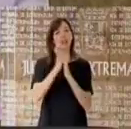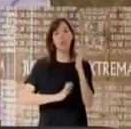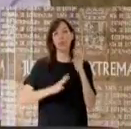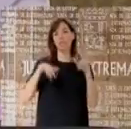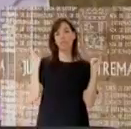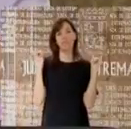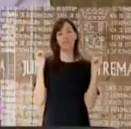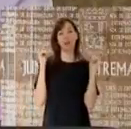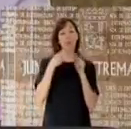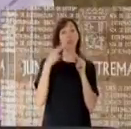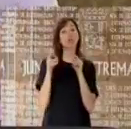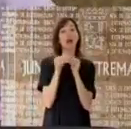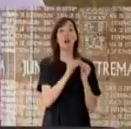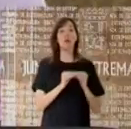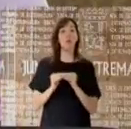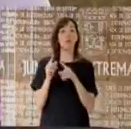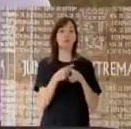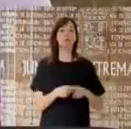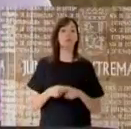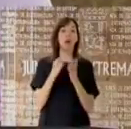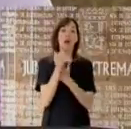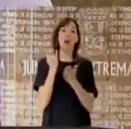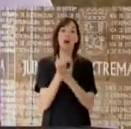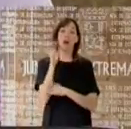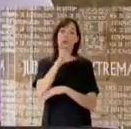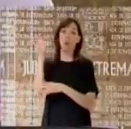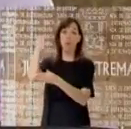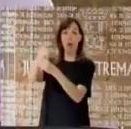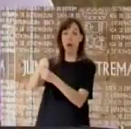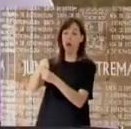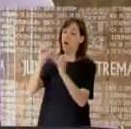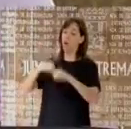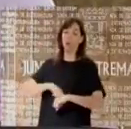política común agrícola en la Unión Europea.